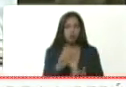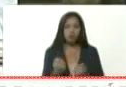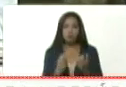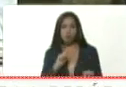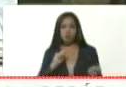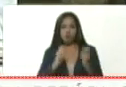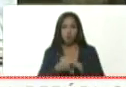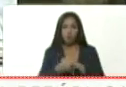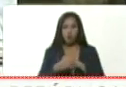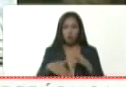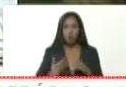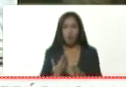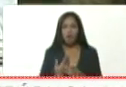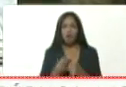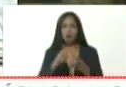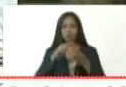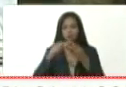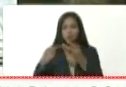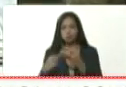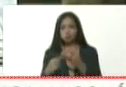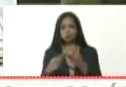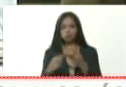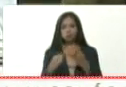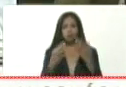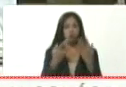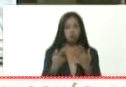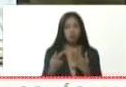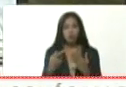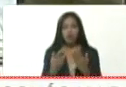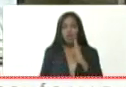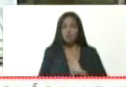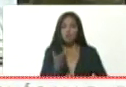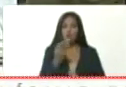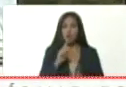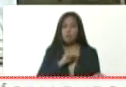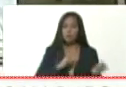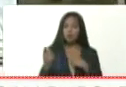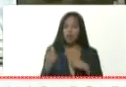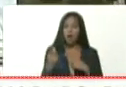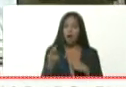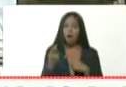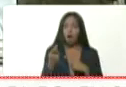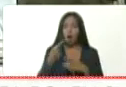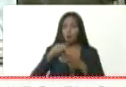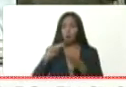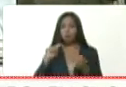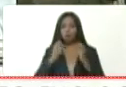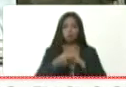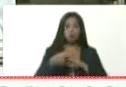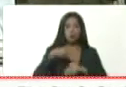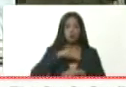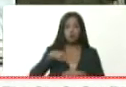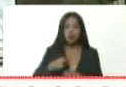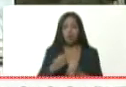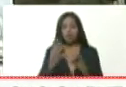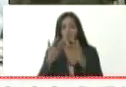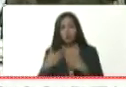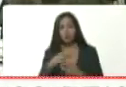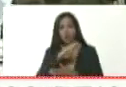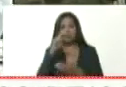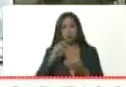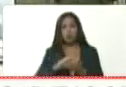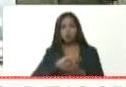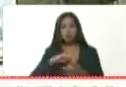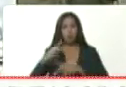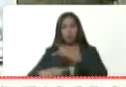de piezas y materiales importados por materia prima de industria nacional de